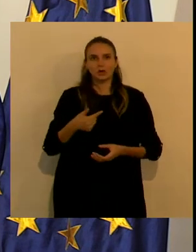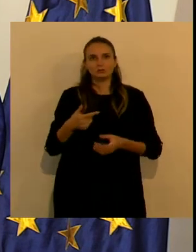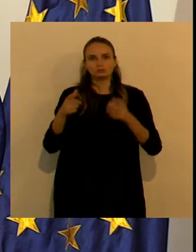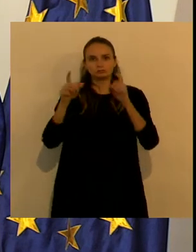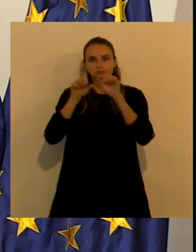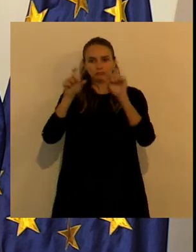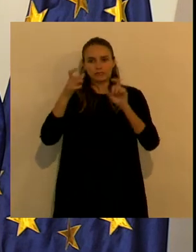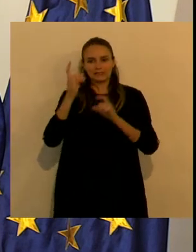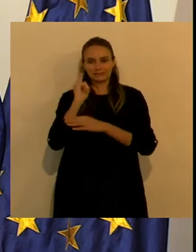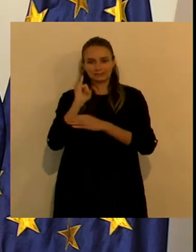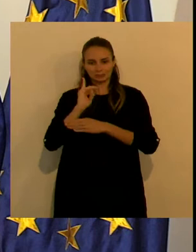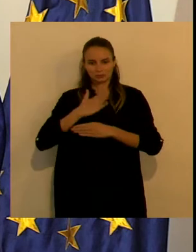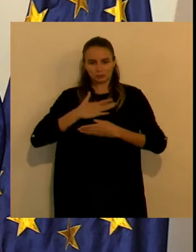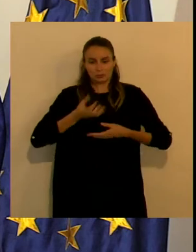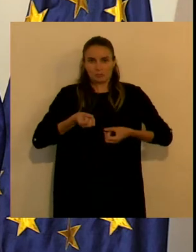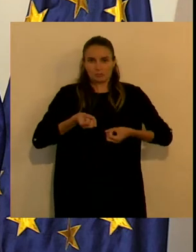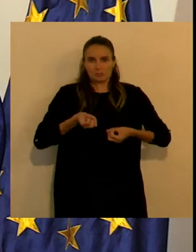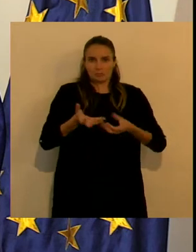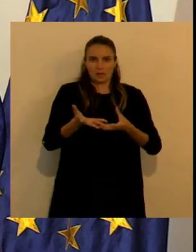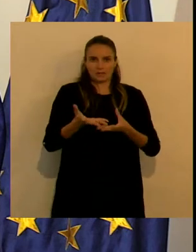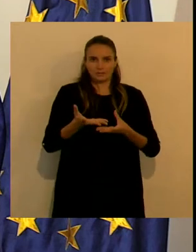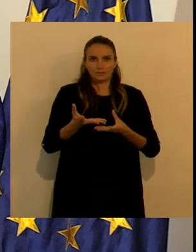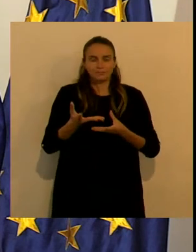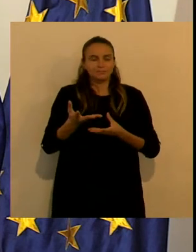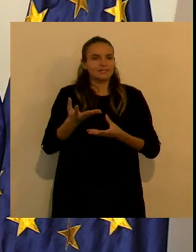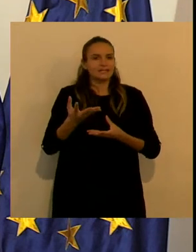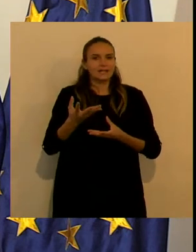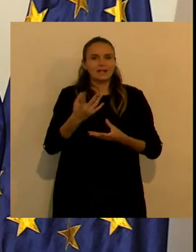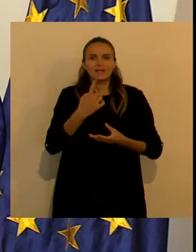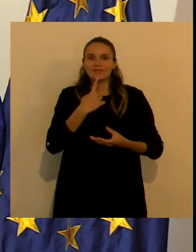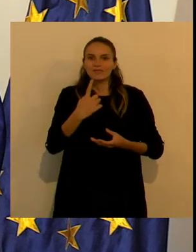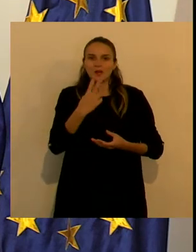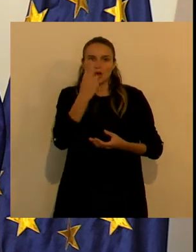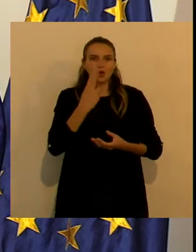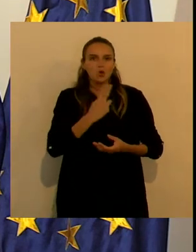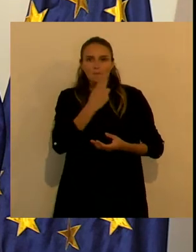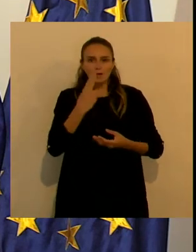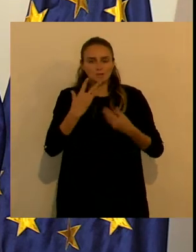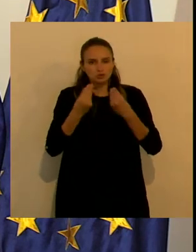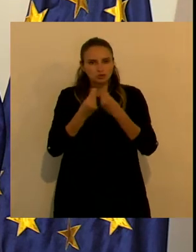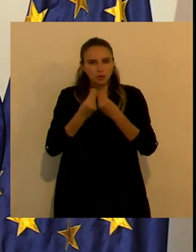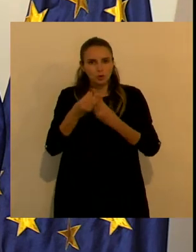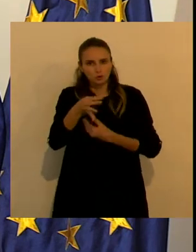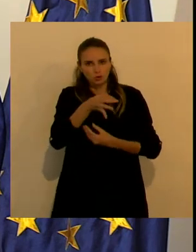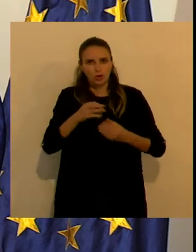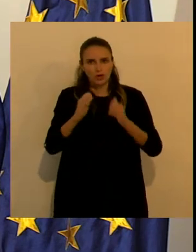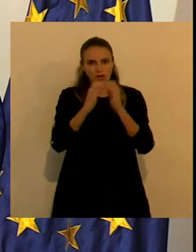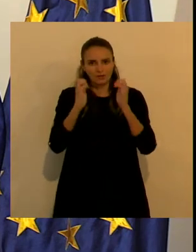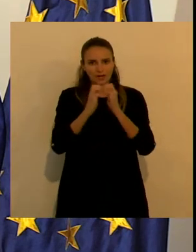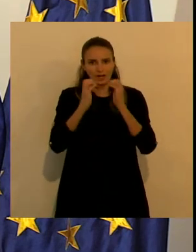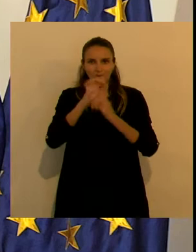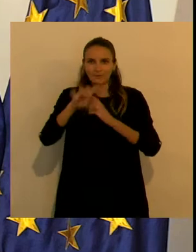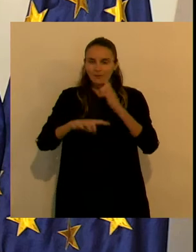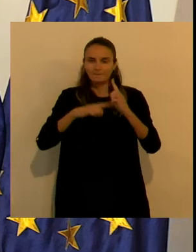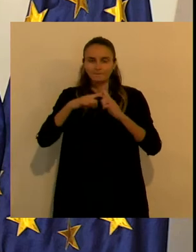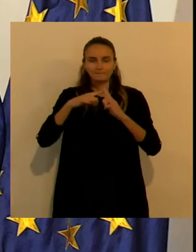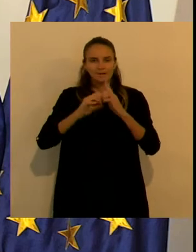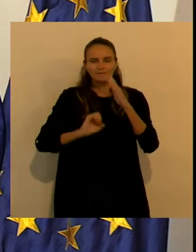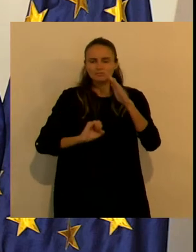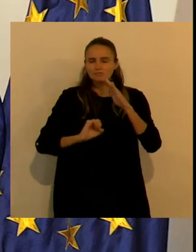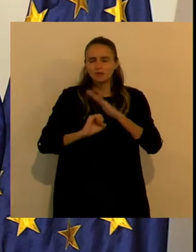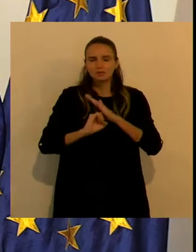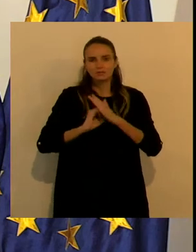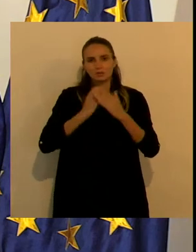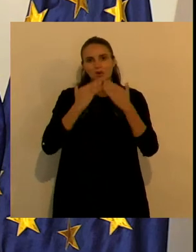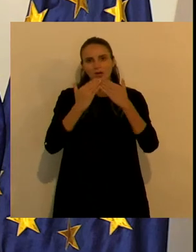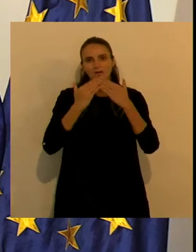compromiso con esta iniciativa, el máximo compromiso con la isla de La Palma y nuestro máximo agradecimiento a todos ustedes por